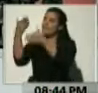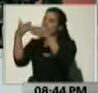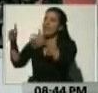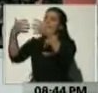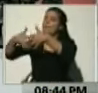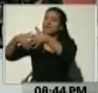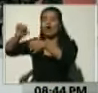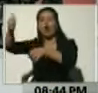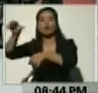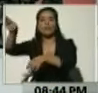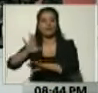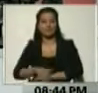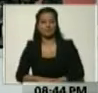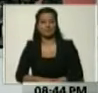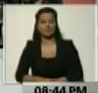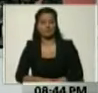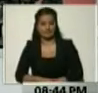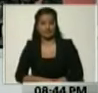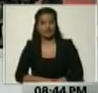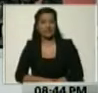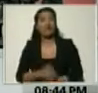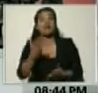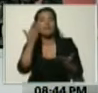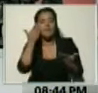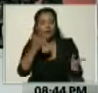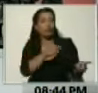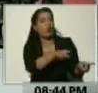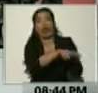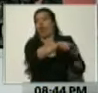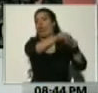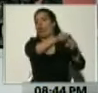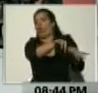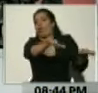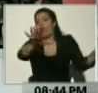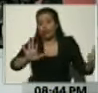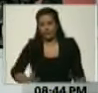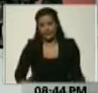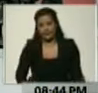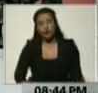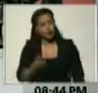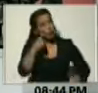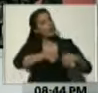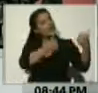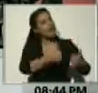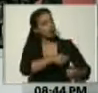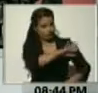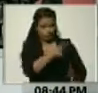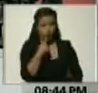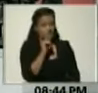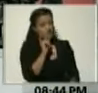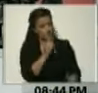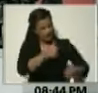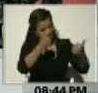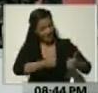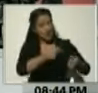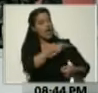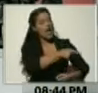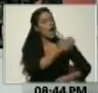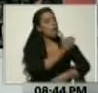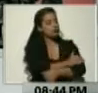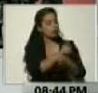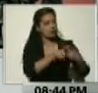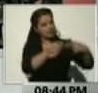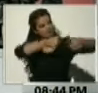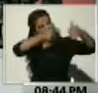¿Ah? O aquí, yo reto a la derecha venezolana, al imperialismo norteamericano. Señor presidente